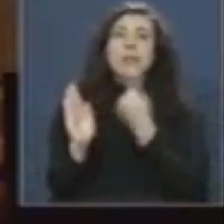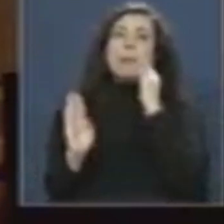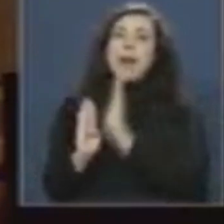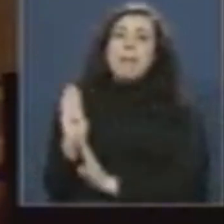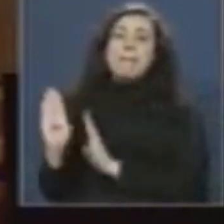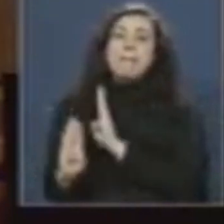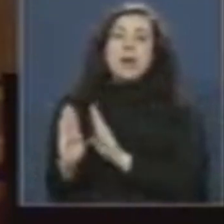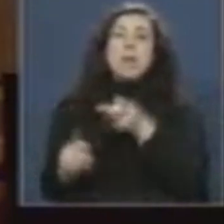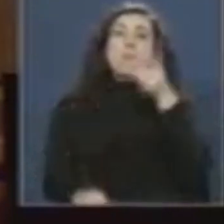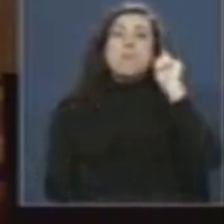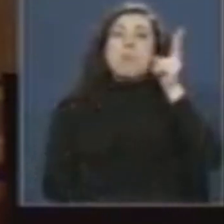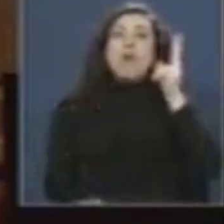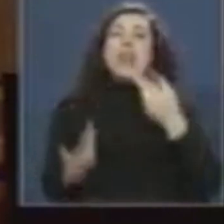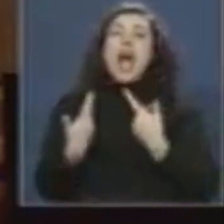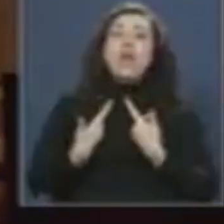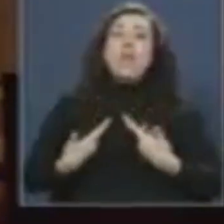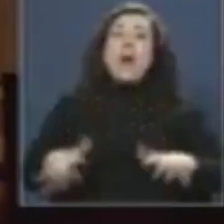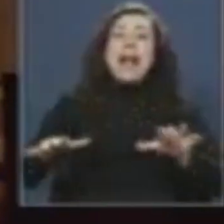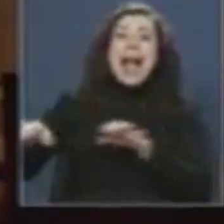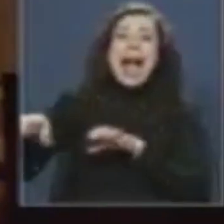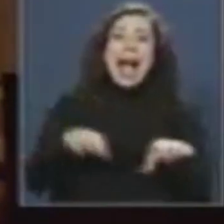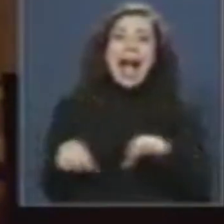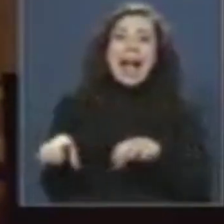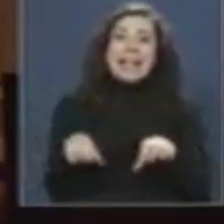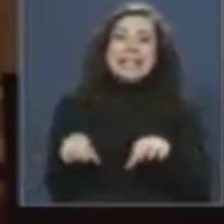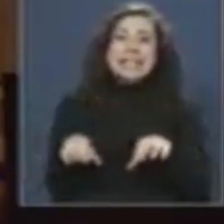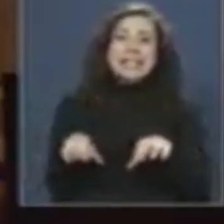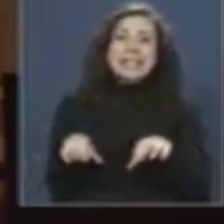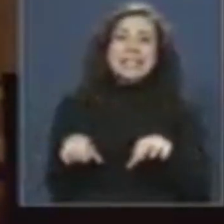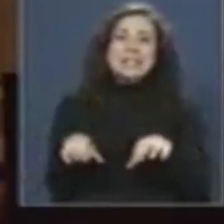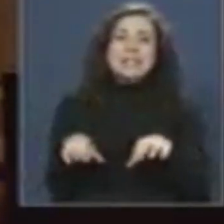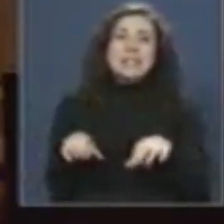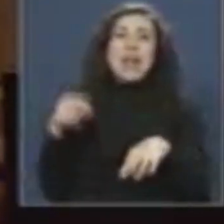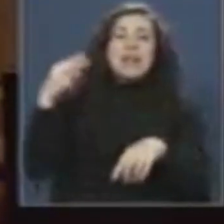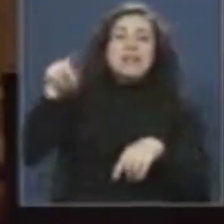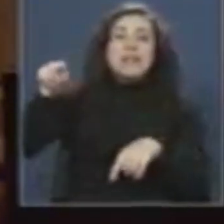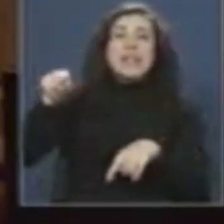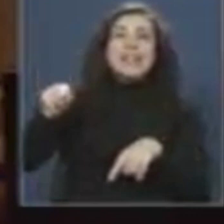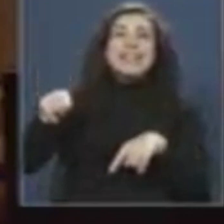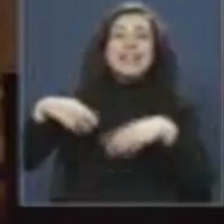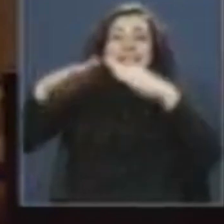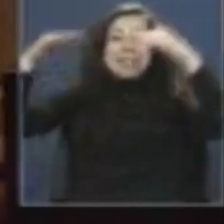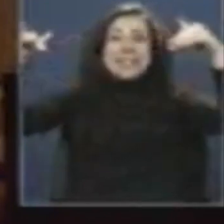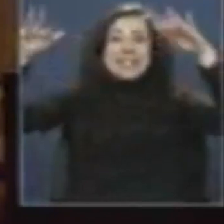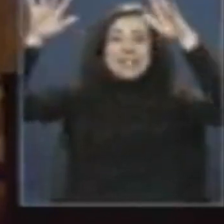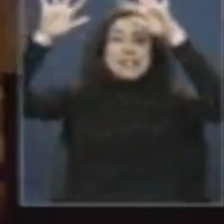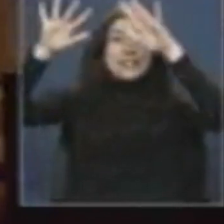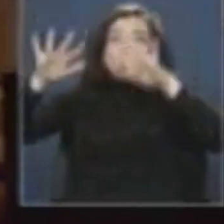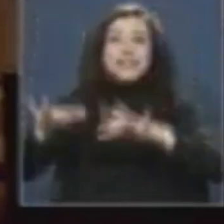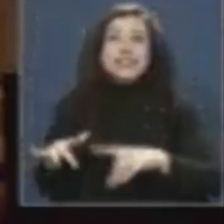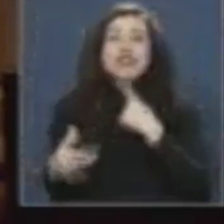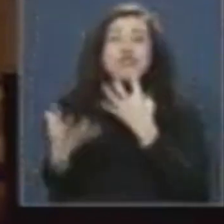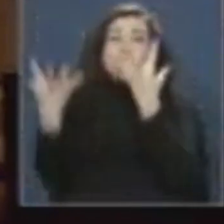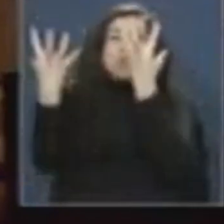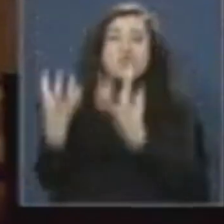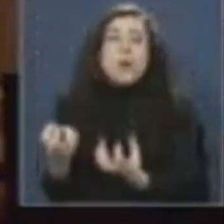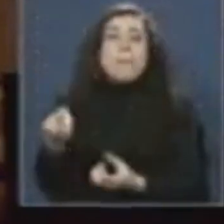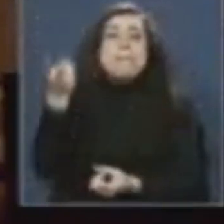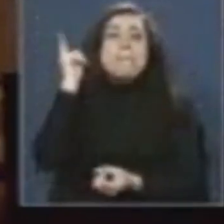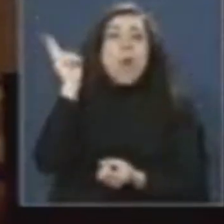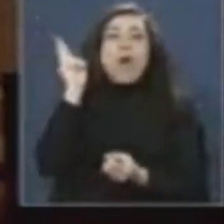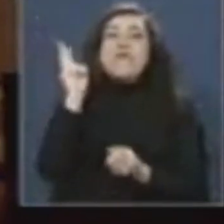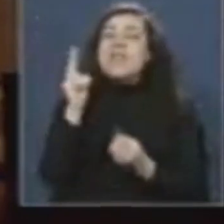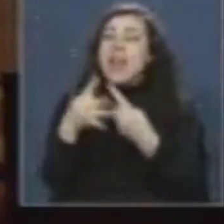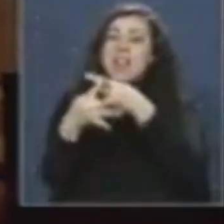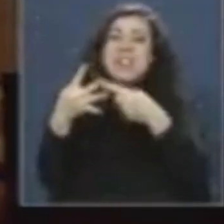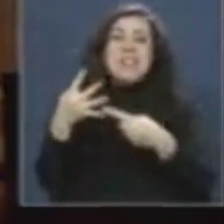protección que prohíbe cualquier actividad sobre los glaciares y también debajo de los glaciares. Se prohíbe cualquier actividad.